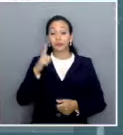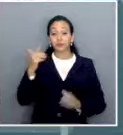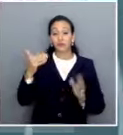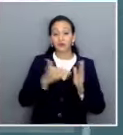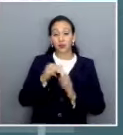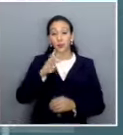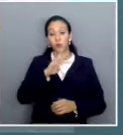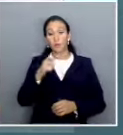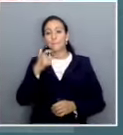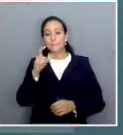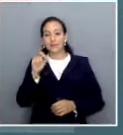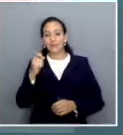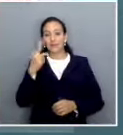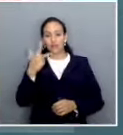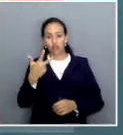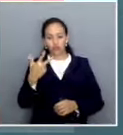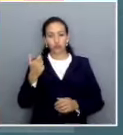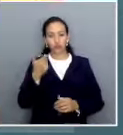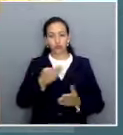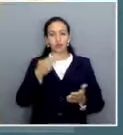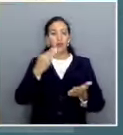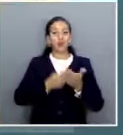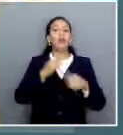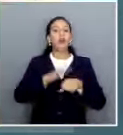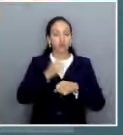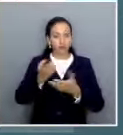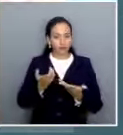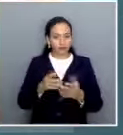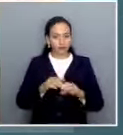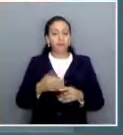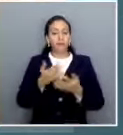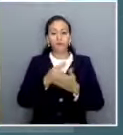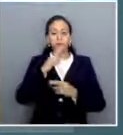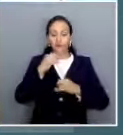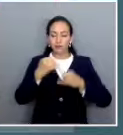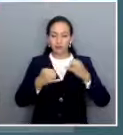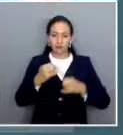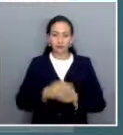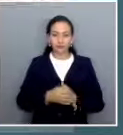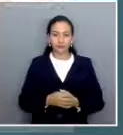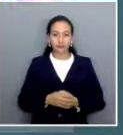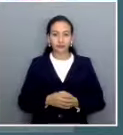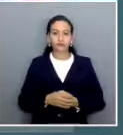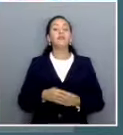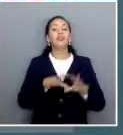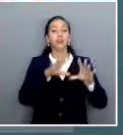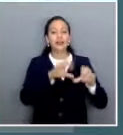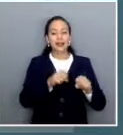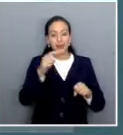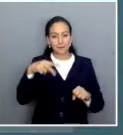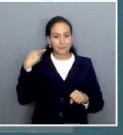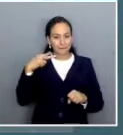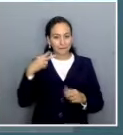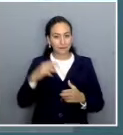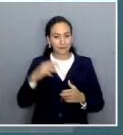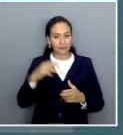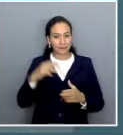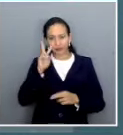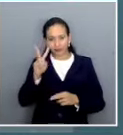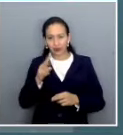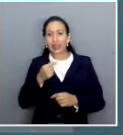por incumplir una medida cautelar derivada de la transmisión en vivo de un evento en Veracruz en el que se observan a niñas, niños